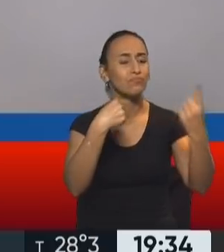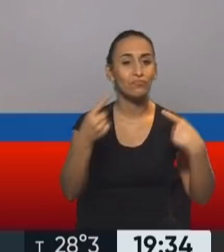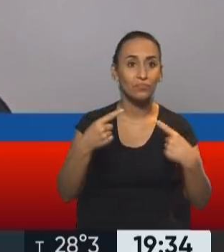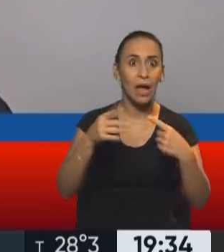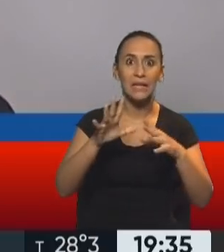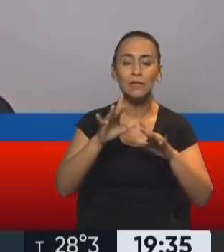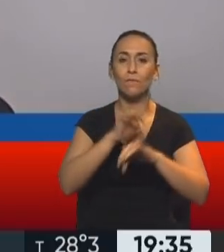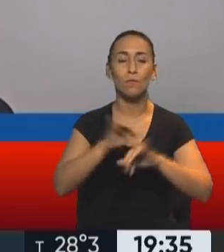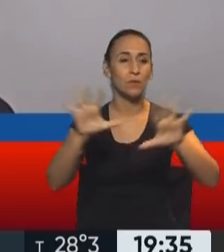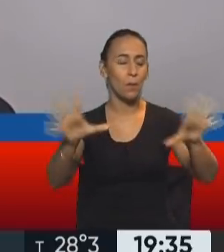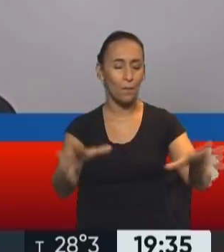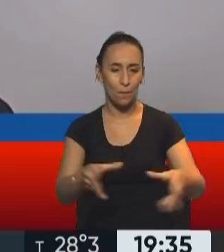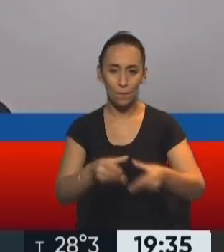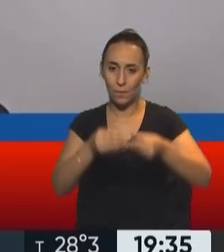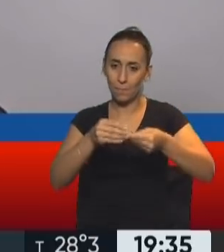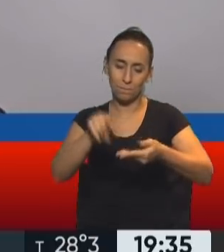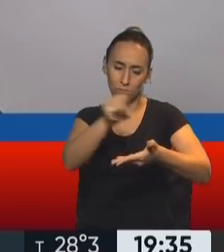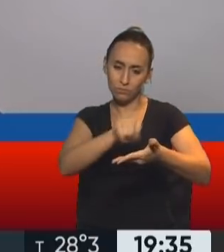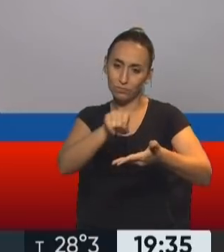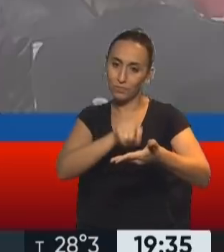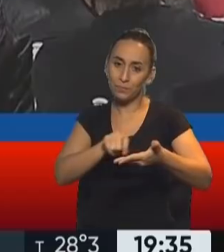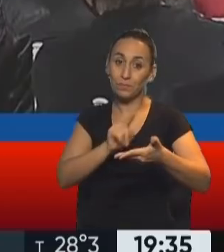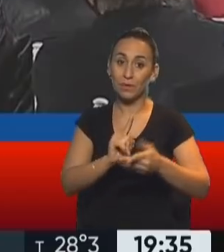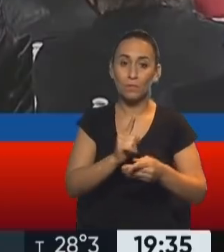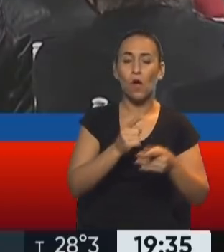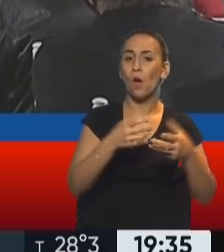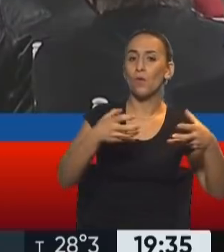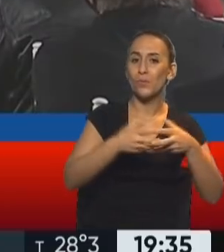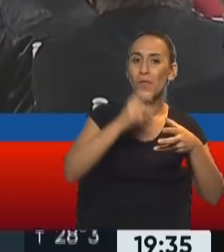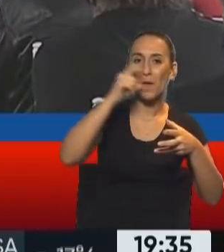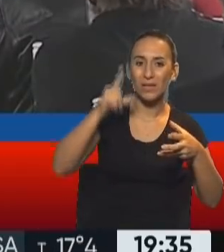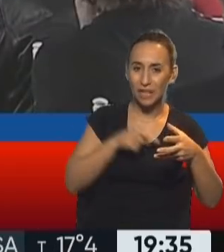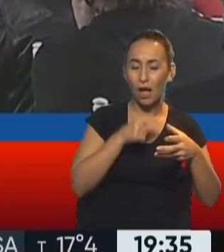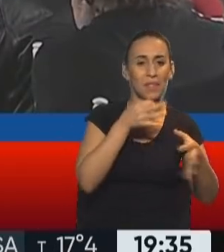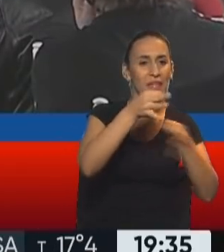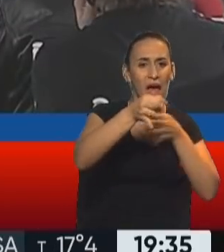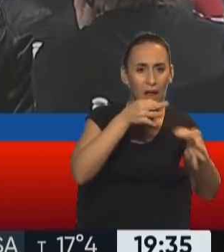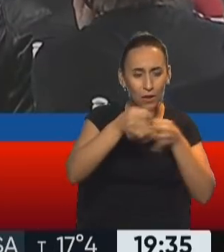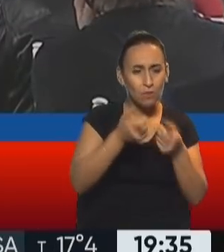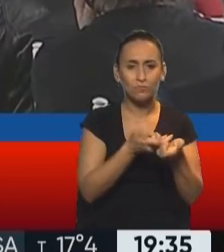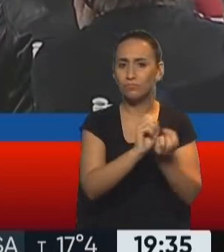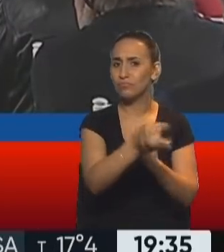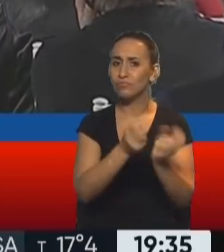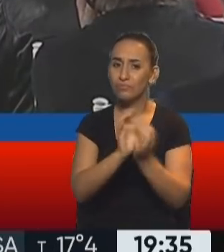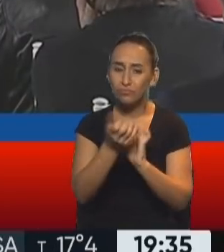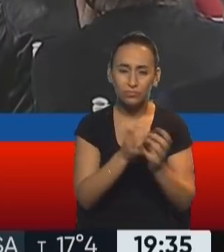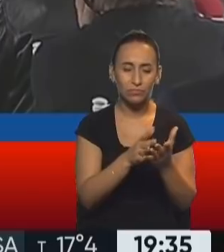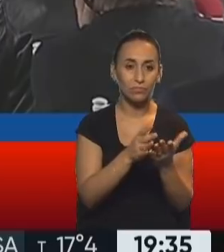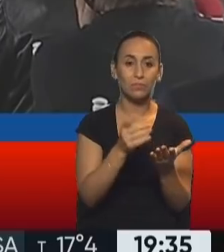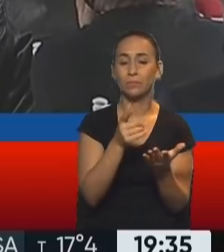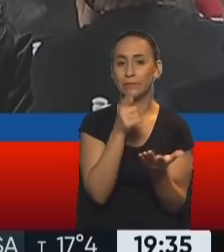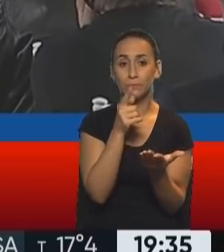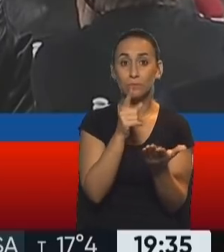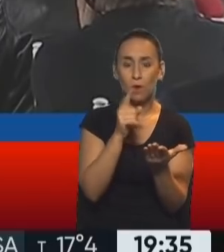mejor dicho, sobre la base de reconstruir esos diálogos de WhatsApp, que a la hora de leerlos parecen